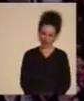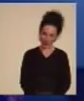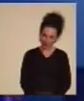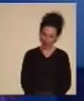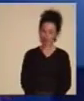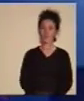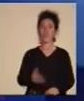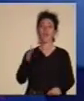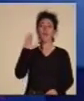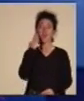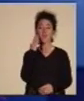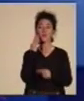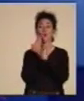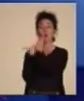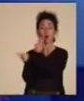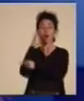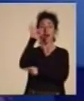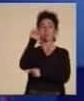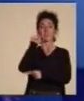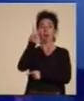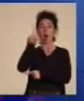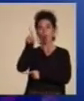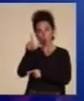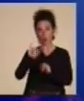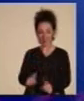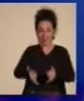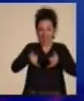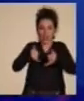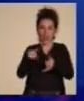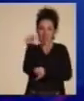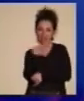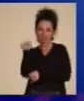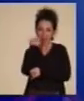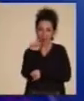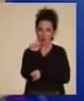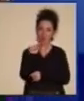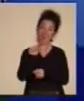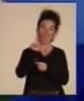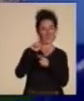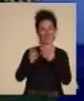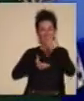Y el Facebook de este es Saúl Tacones arroba calentito.